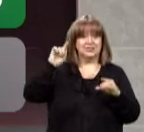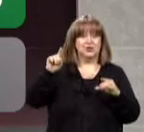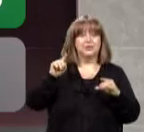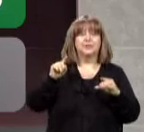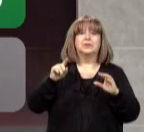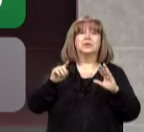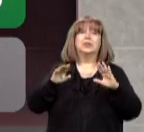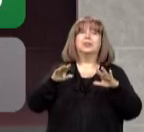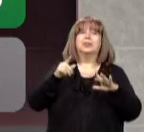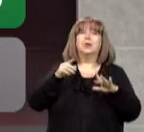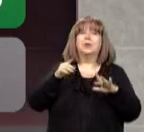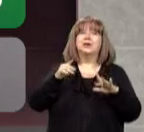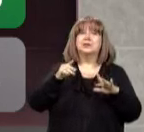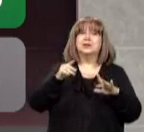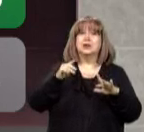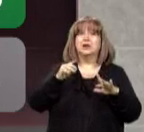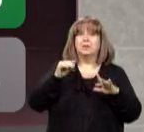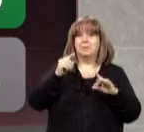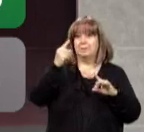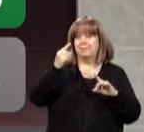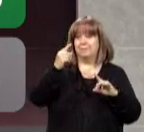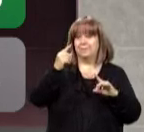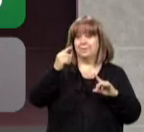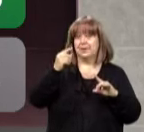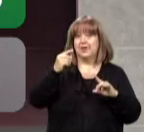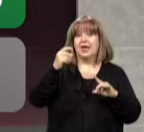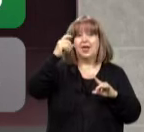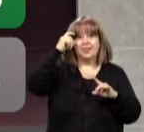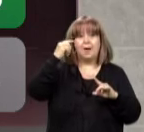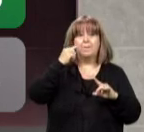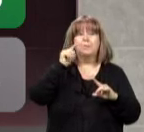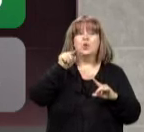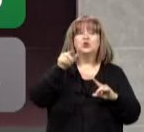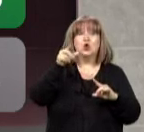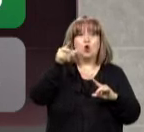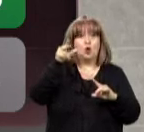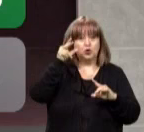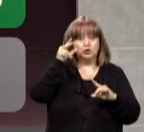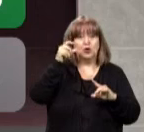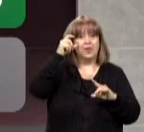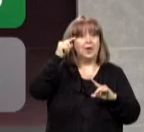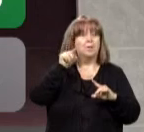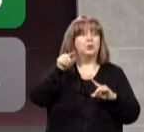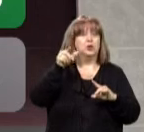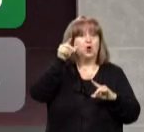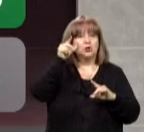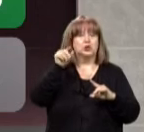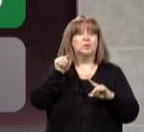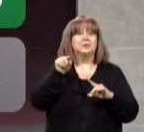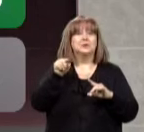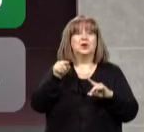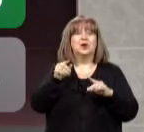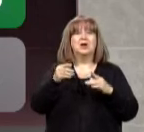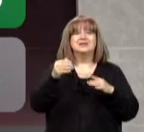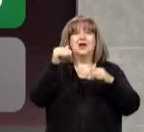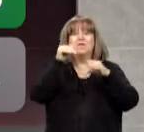fci balanceado que está dos dos lugares más arriba de la inflación que dice 10.8 es un fondo una inversión balanceado esto